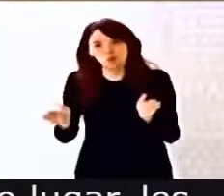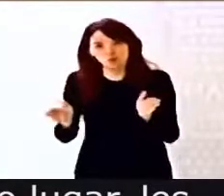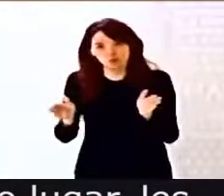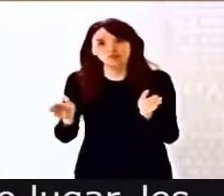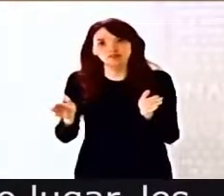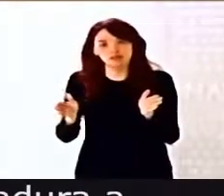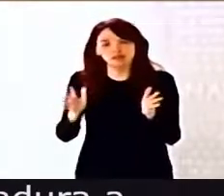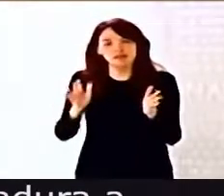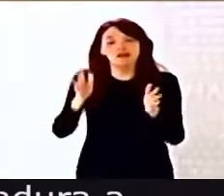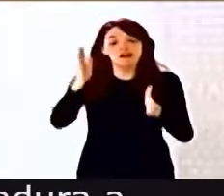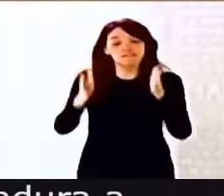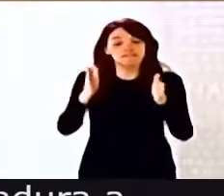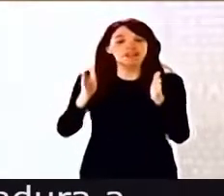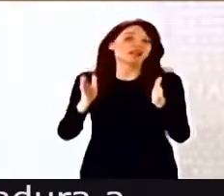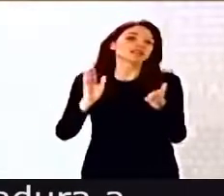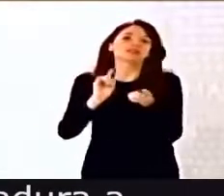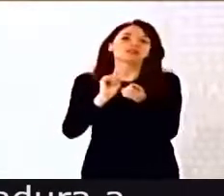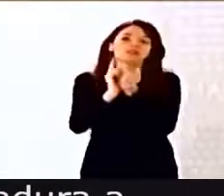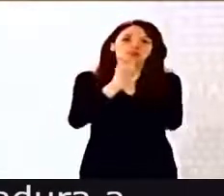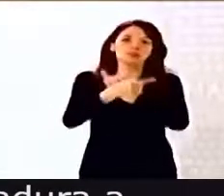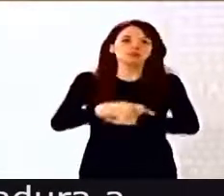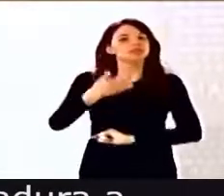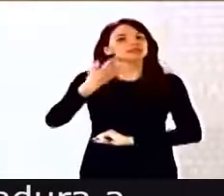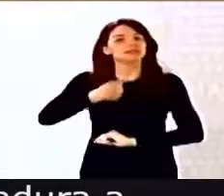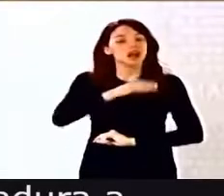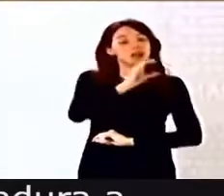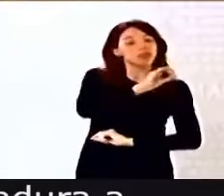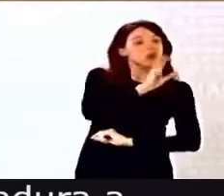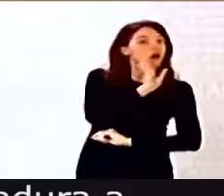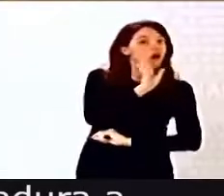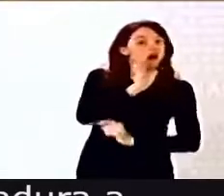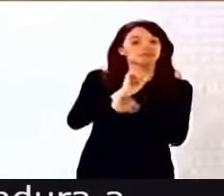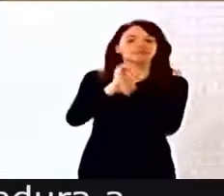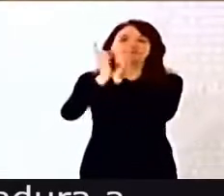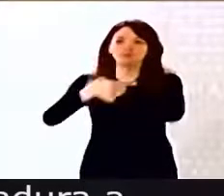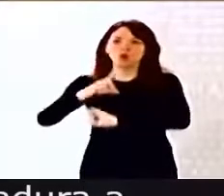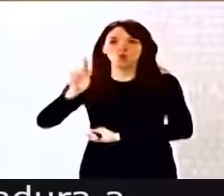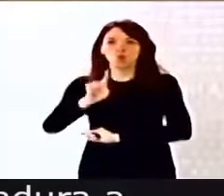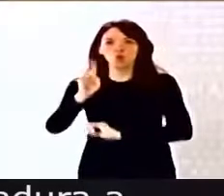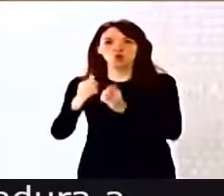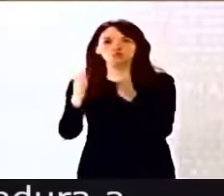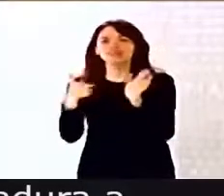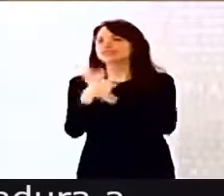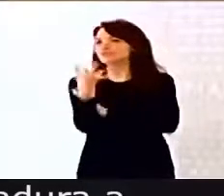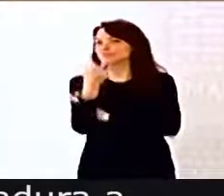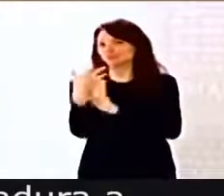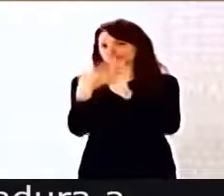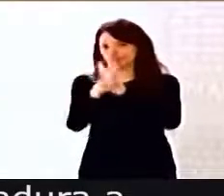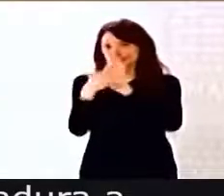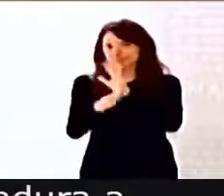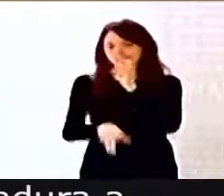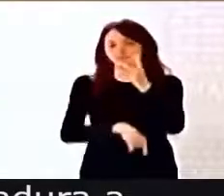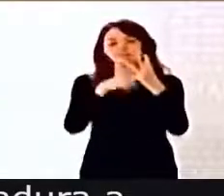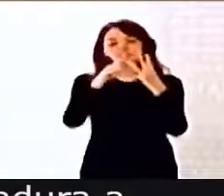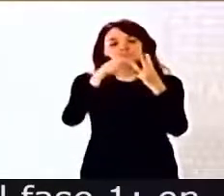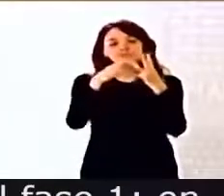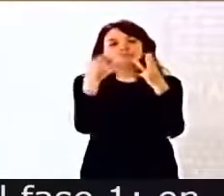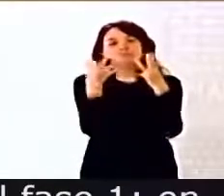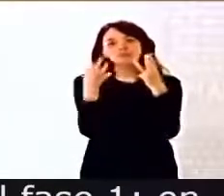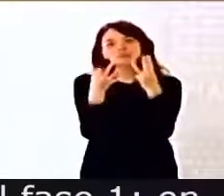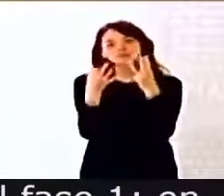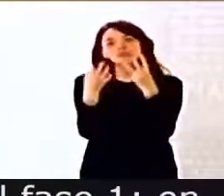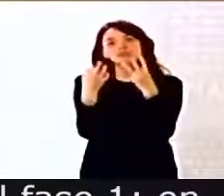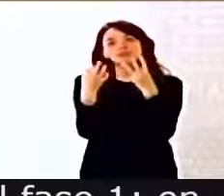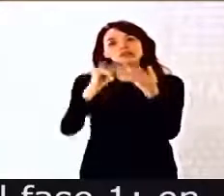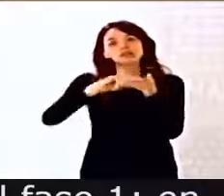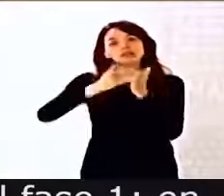de transición de la fase 0 a la fase 1. Y, en tercer lugar, pondré a disposición los sistemas de